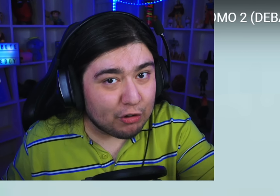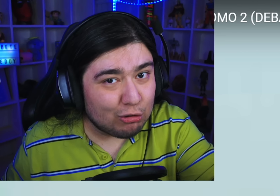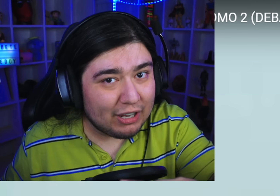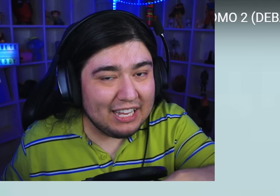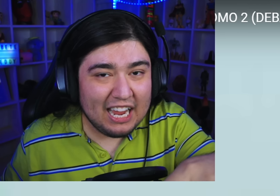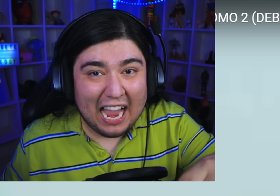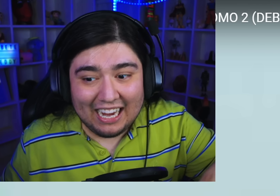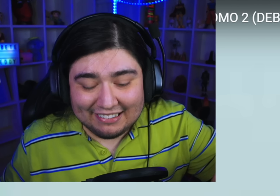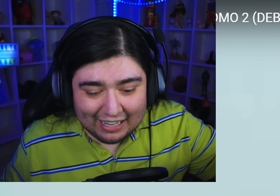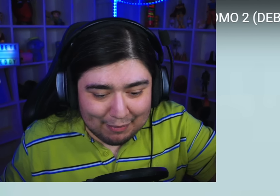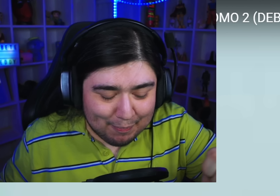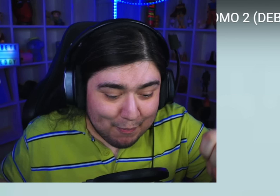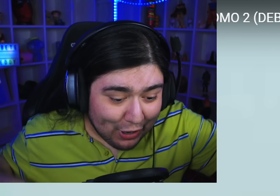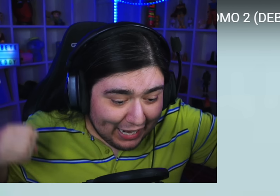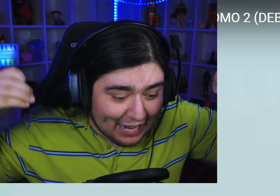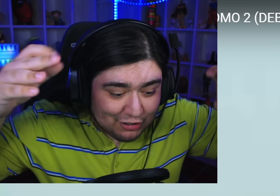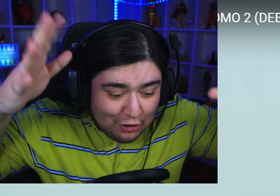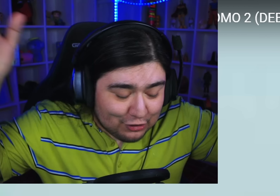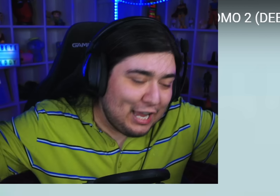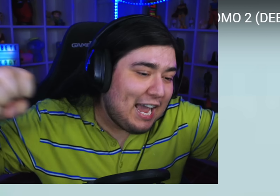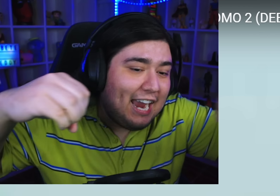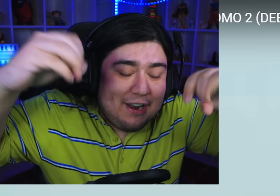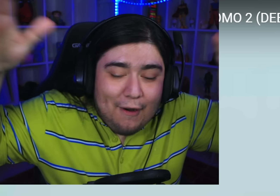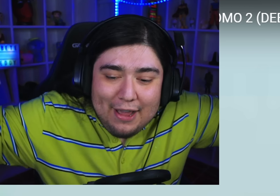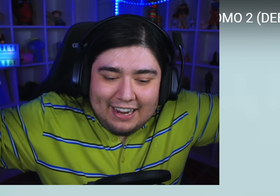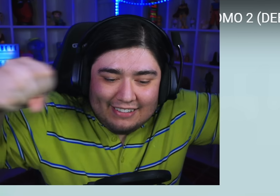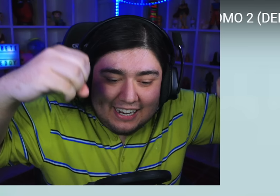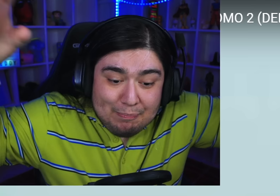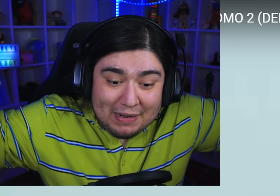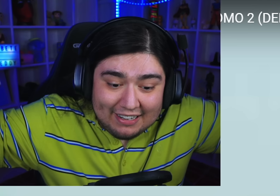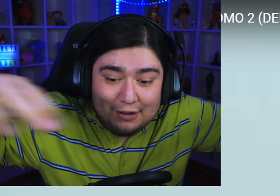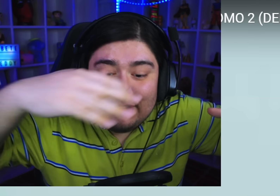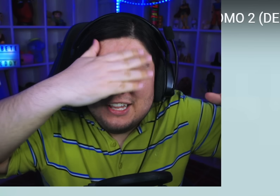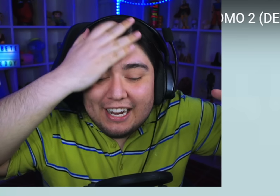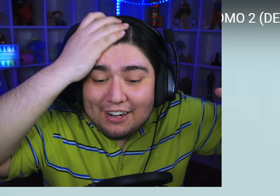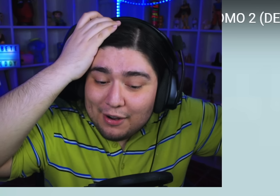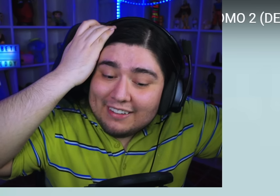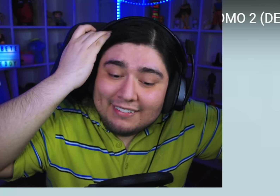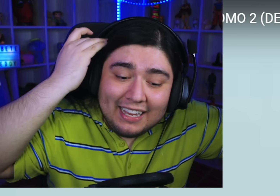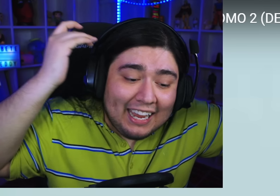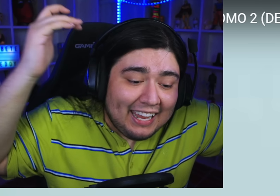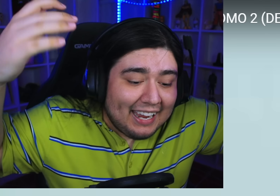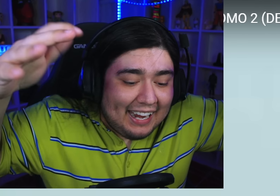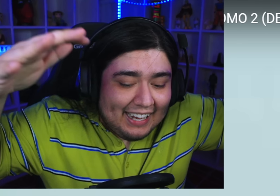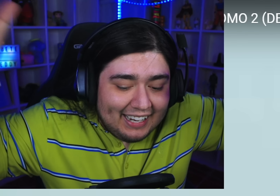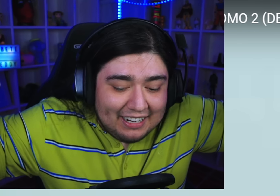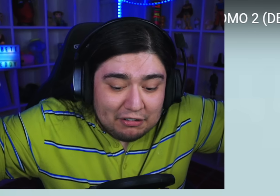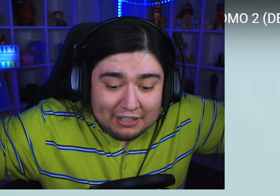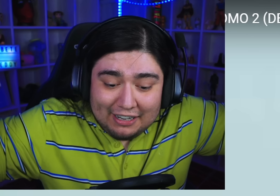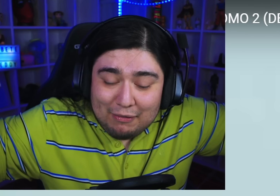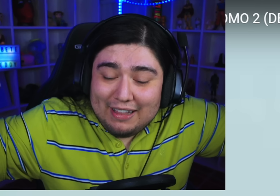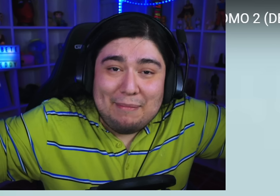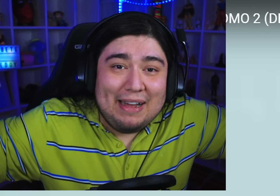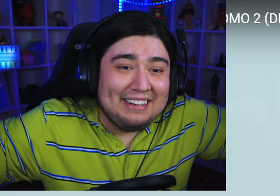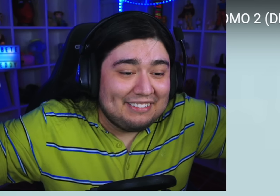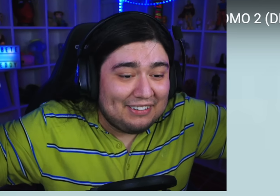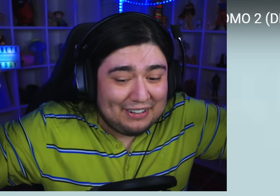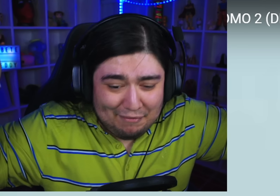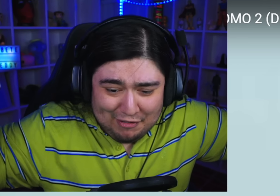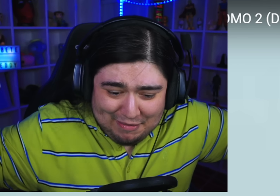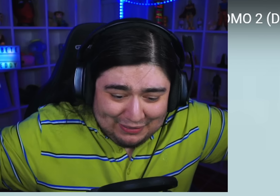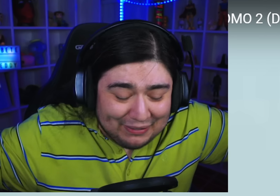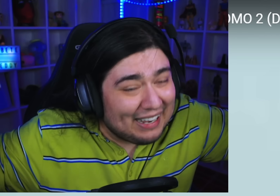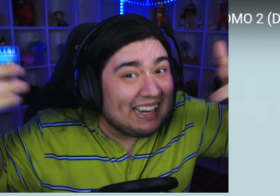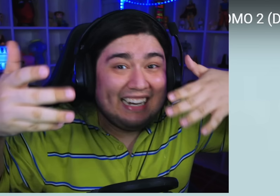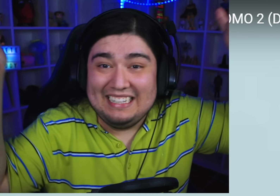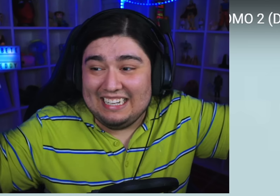para todos, güey. Ay, es que el Morena es God. Ay, no, es que el PRI es God. No, es que, no sé de cuál era Maynes. Creo